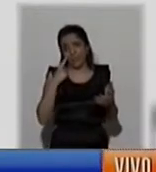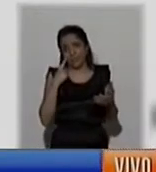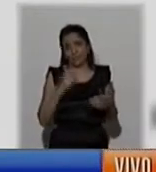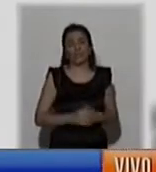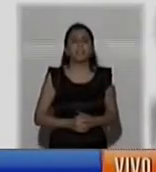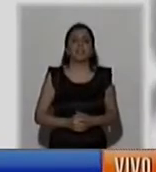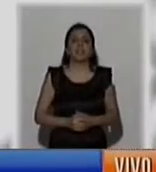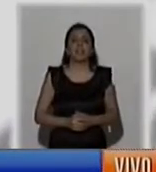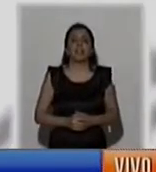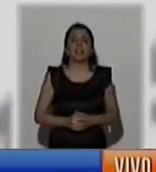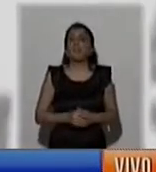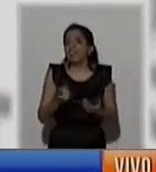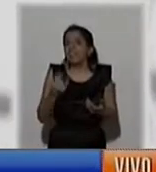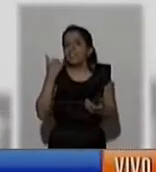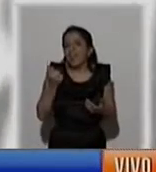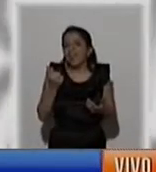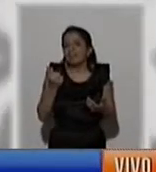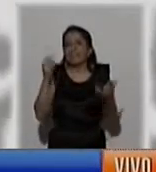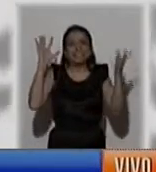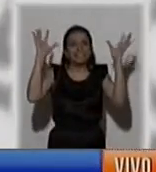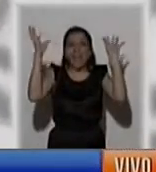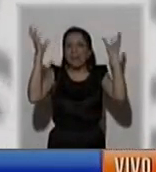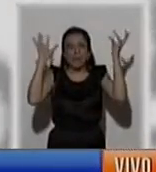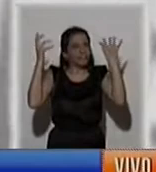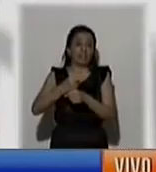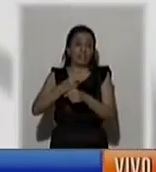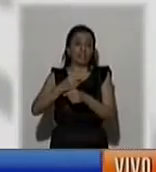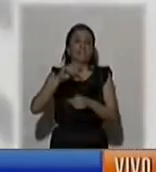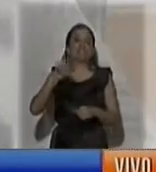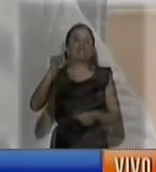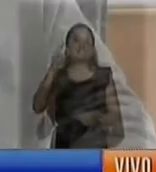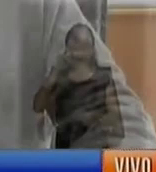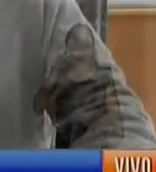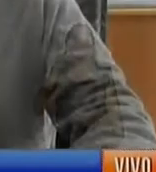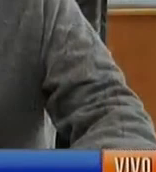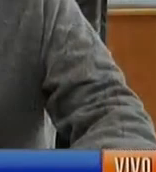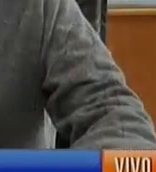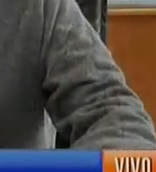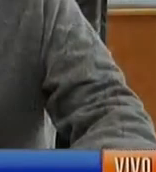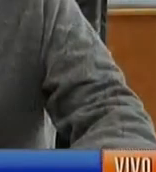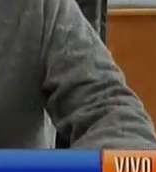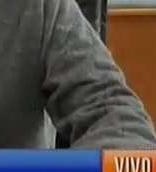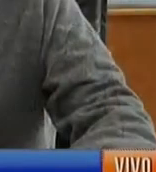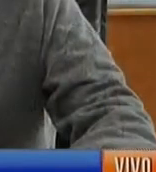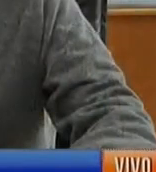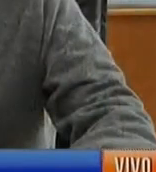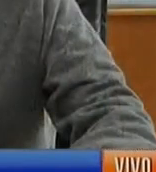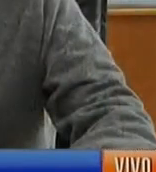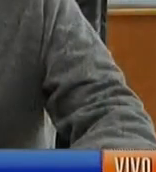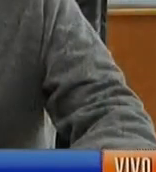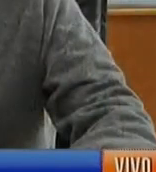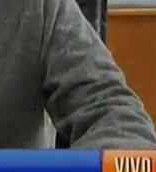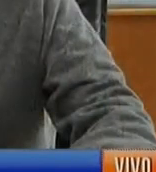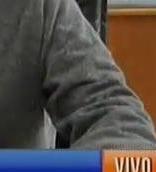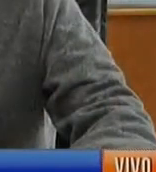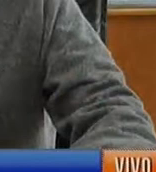el Gran Buenos Aires se comporta de una como grupo electoral se comporta de una forma muy similar a cómo se comporta Capital